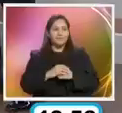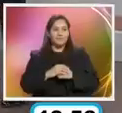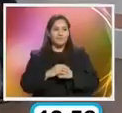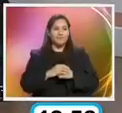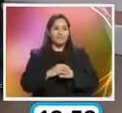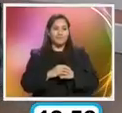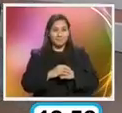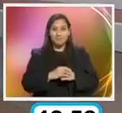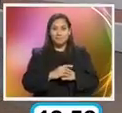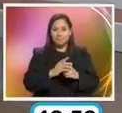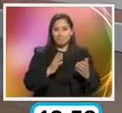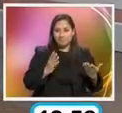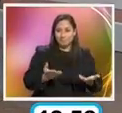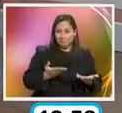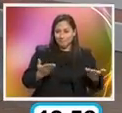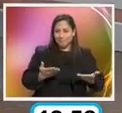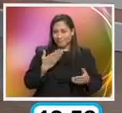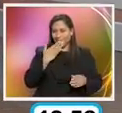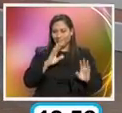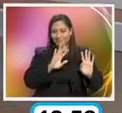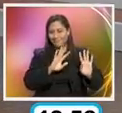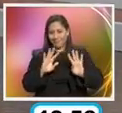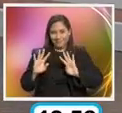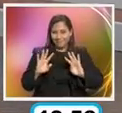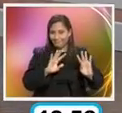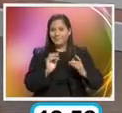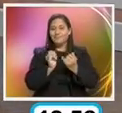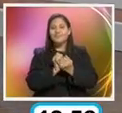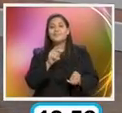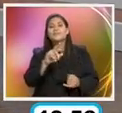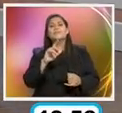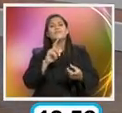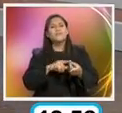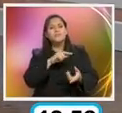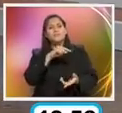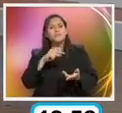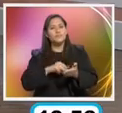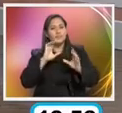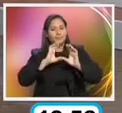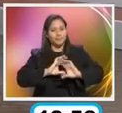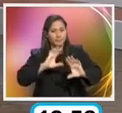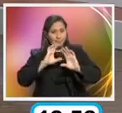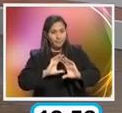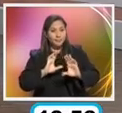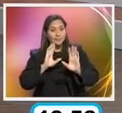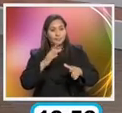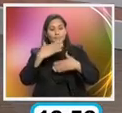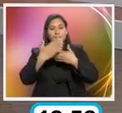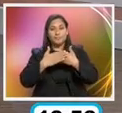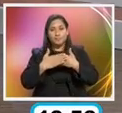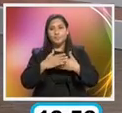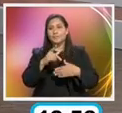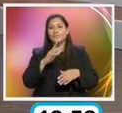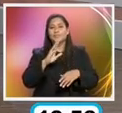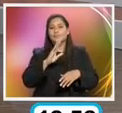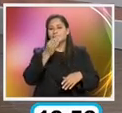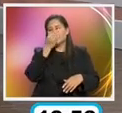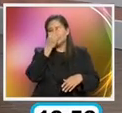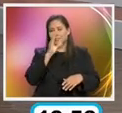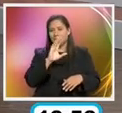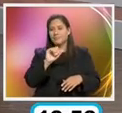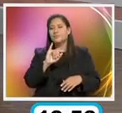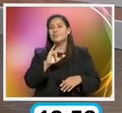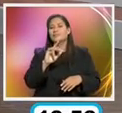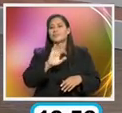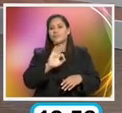Claro. Buena coreografía, ¿eh? Esos pasitos. Oigan, ¿dónde se van a estar presentando? Pues ya próximamente, lo Sí. más cercano posible. A lo